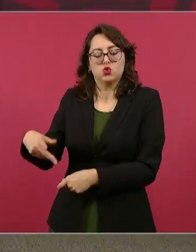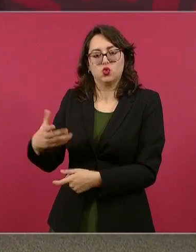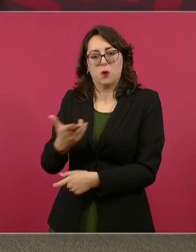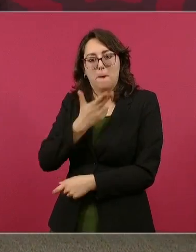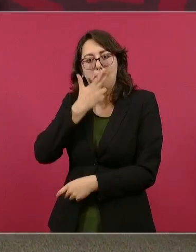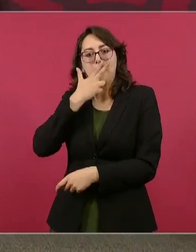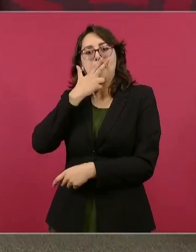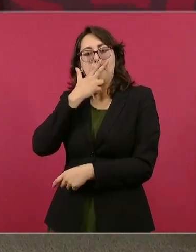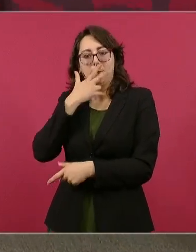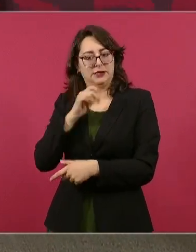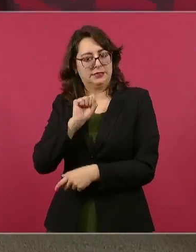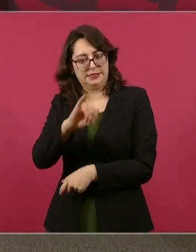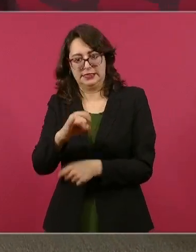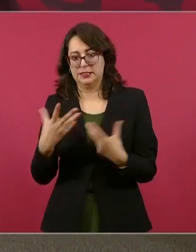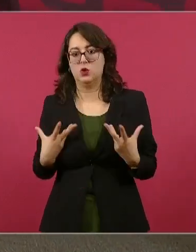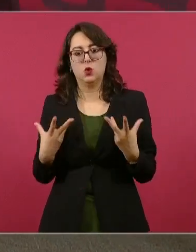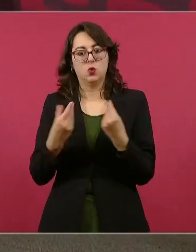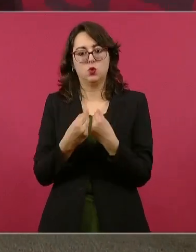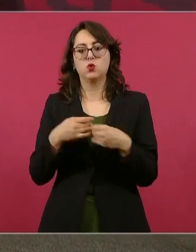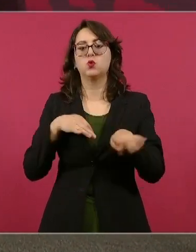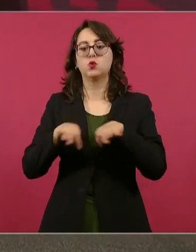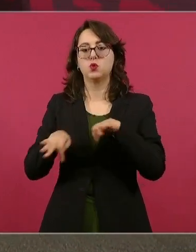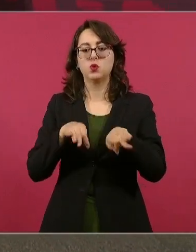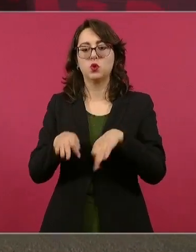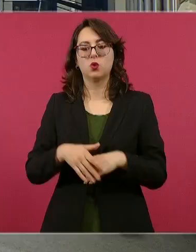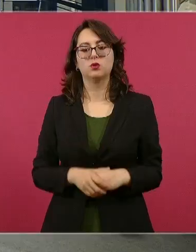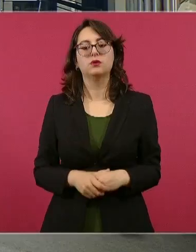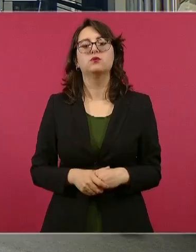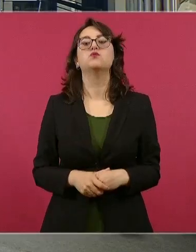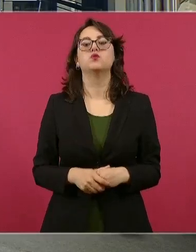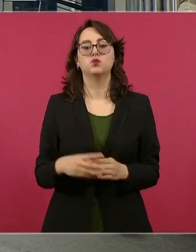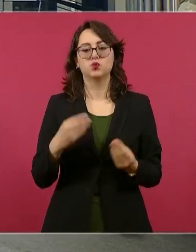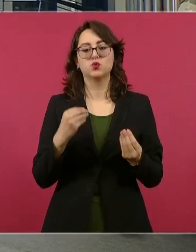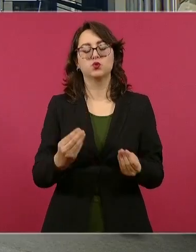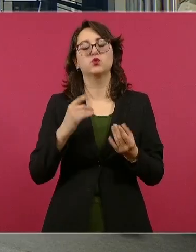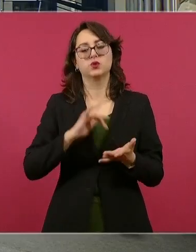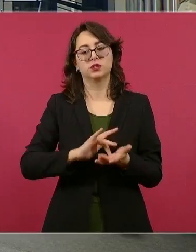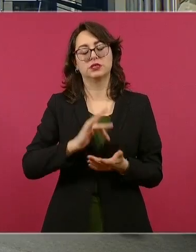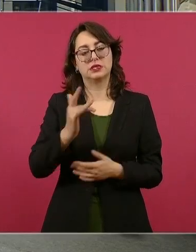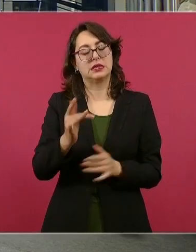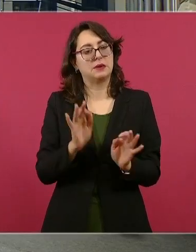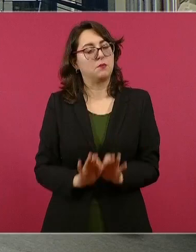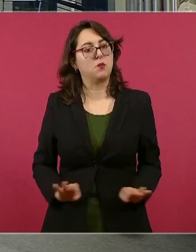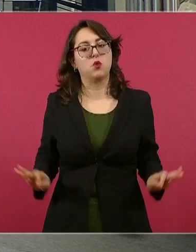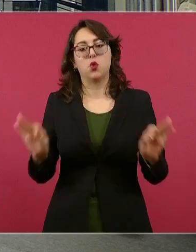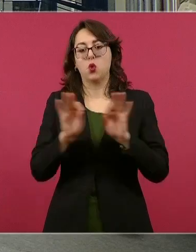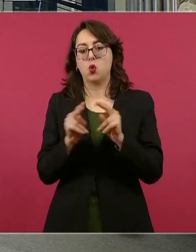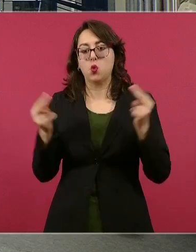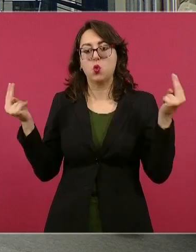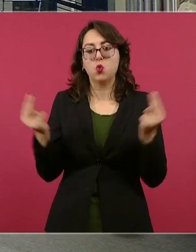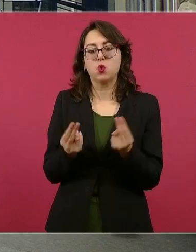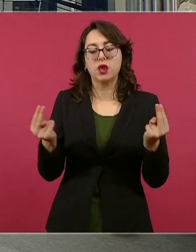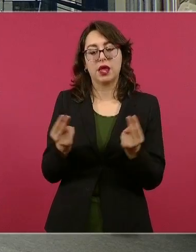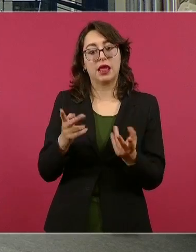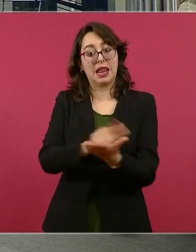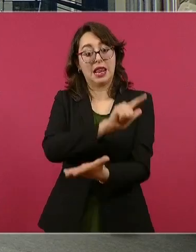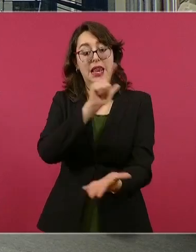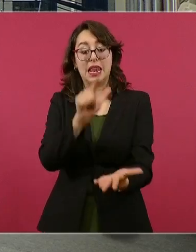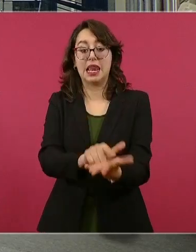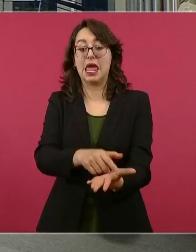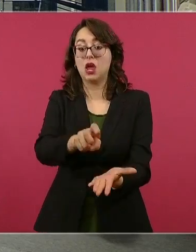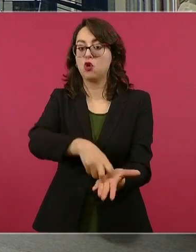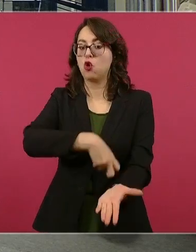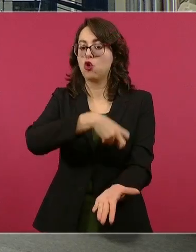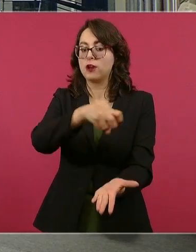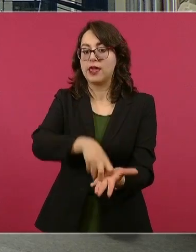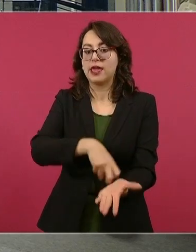podemos trabajar juntos. Pues sí, muchas gracias, porque ya es urgente hacer este encuentro y acabar con los vacíos legales que están